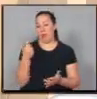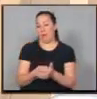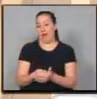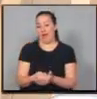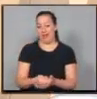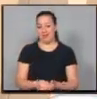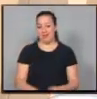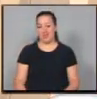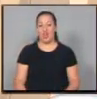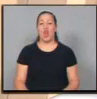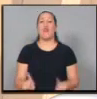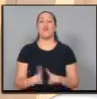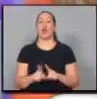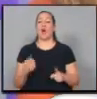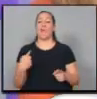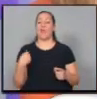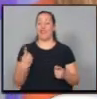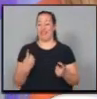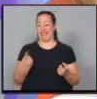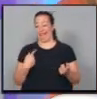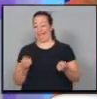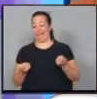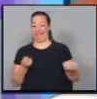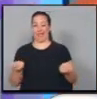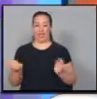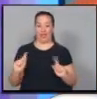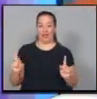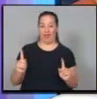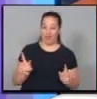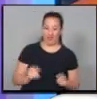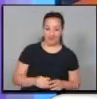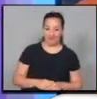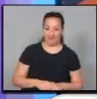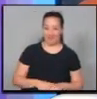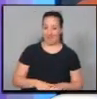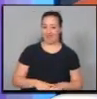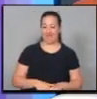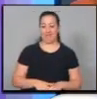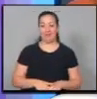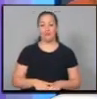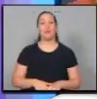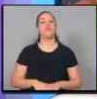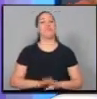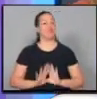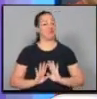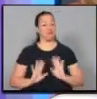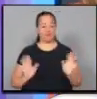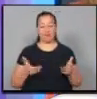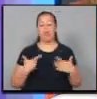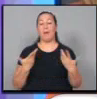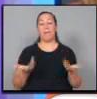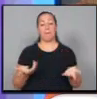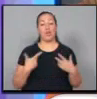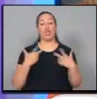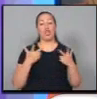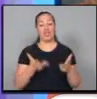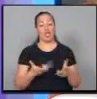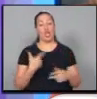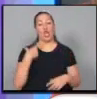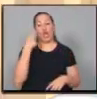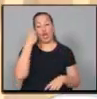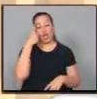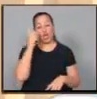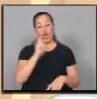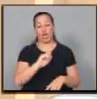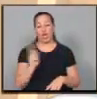está bueno, como nosotros, che, ¿hasta Claudio, dónde vamos? Acá hay muy buenos catering. Por eso no te digo, no. Por eso. Catalán. Por eso no.